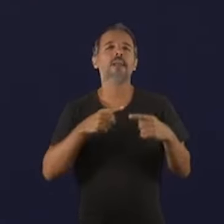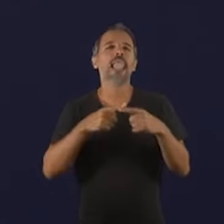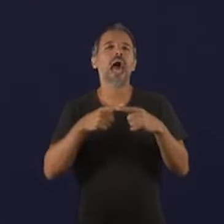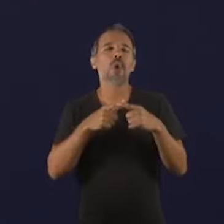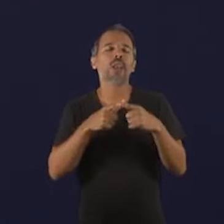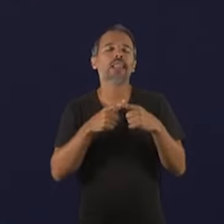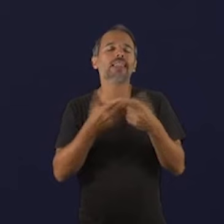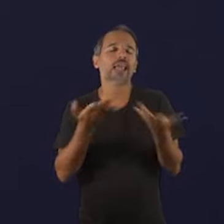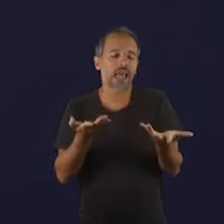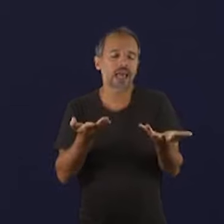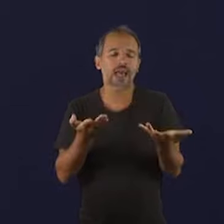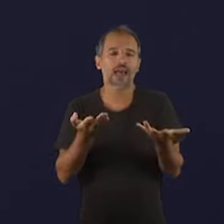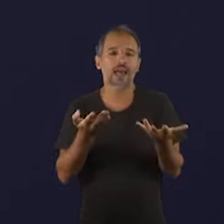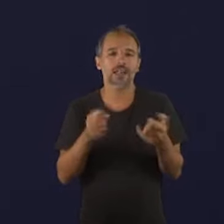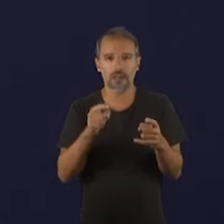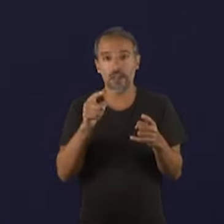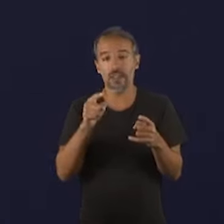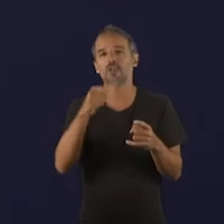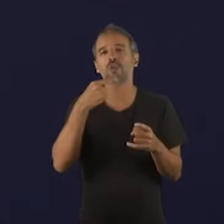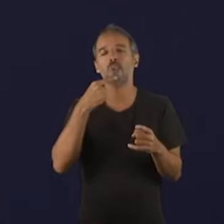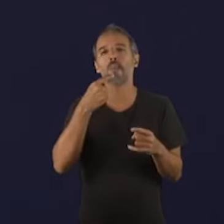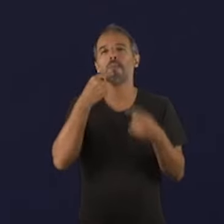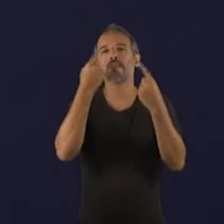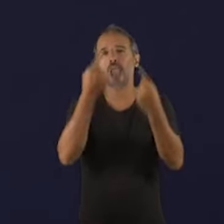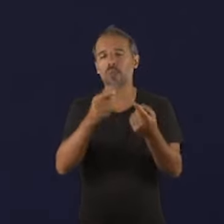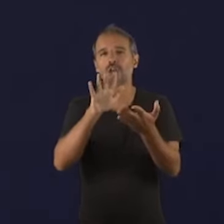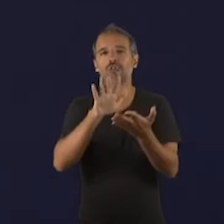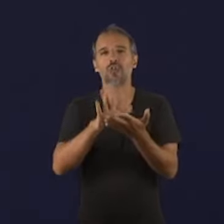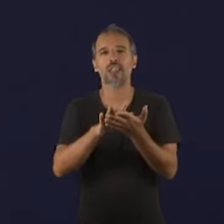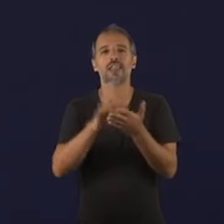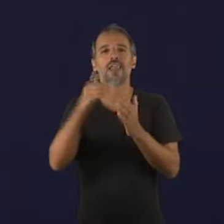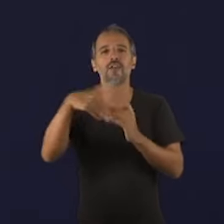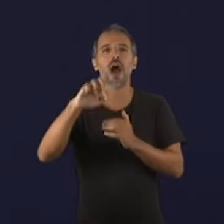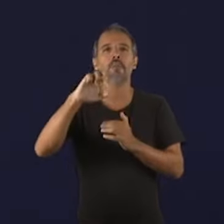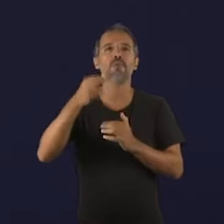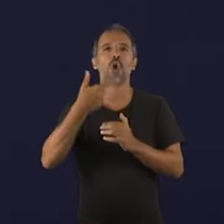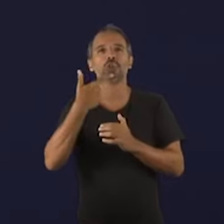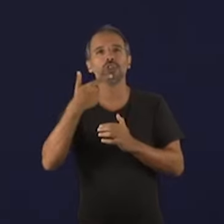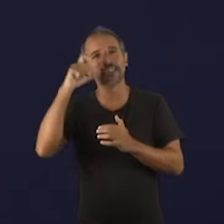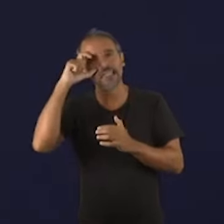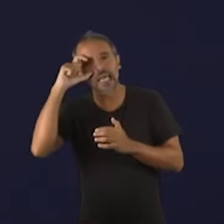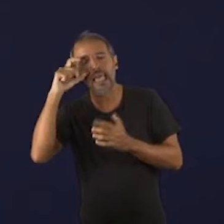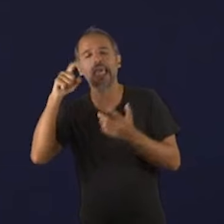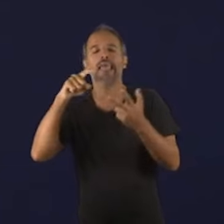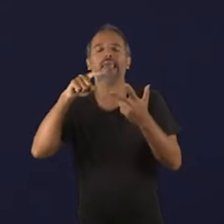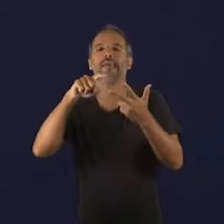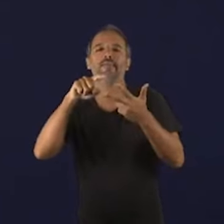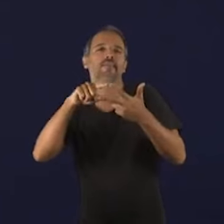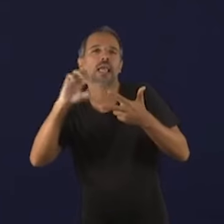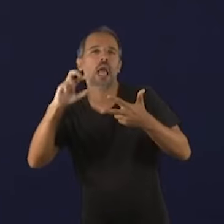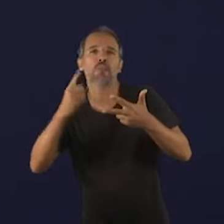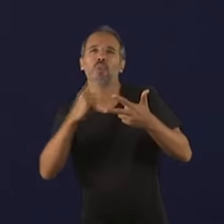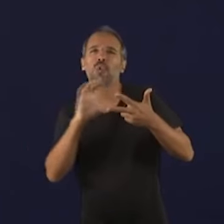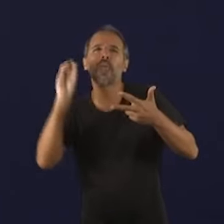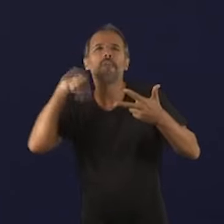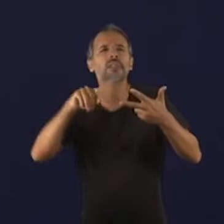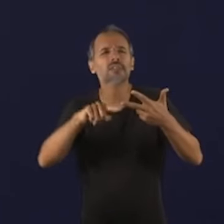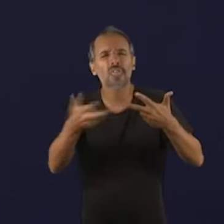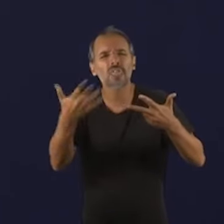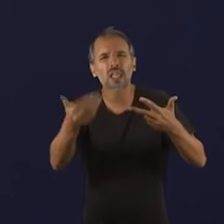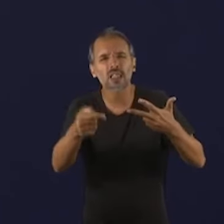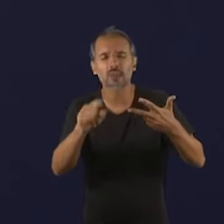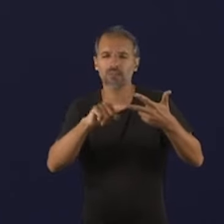y me refiero perdón a tu pregunta sobre si va a ir Pos caputo y alguien más que no recuerdo que que me